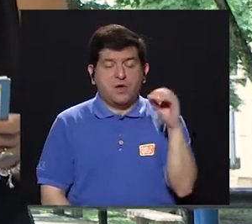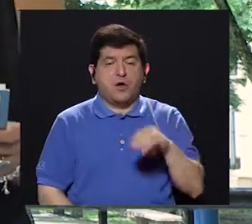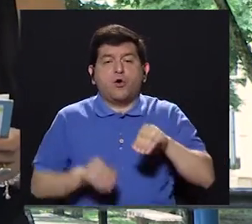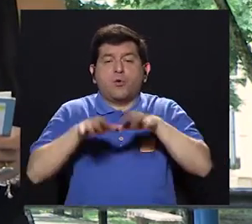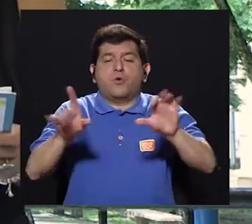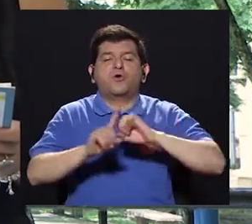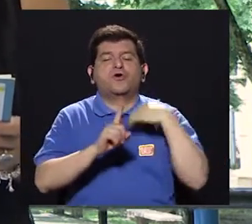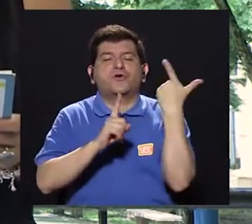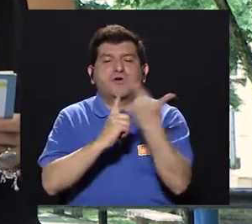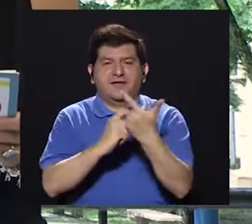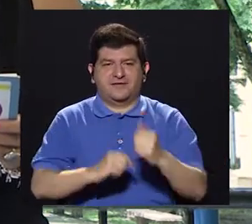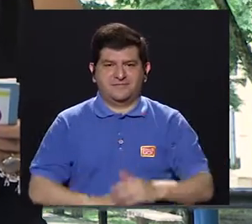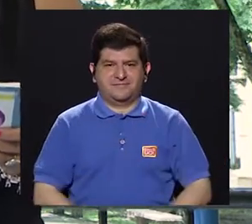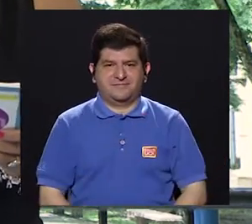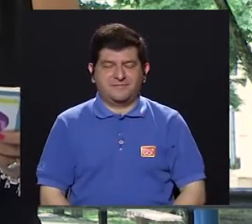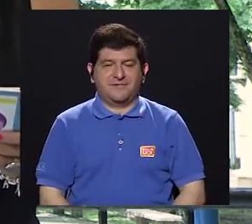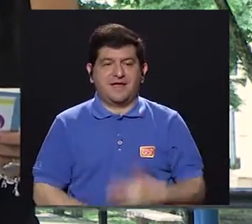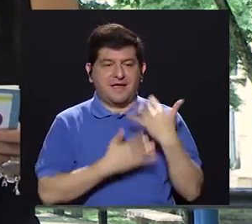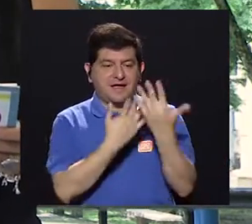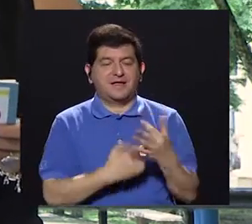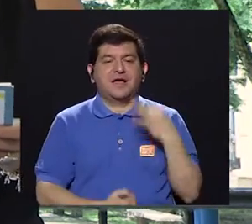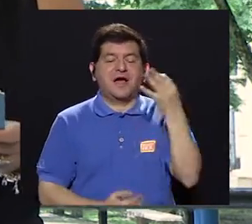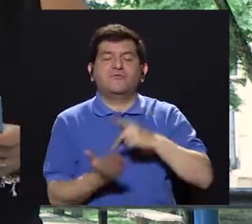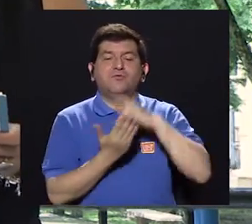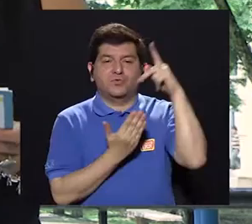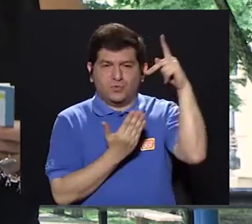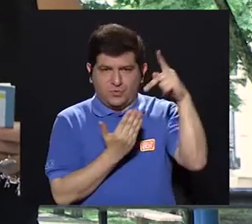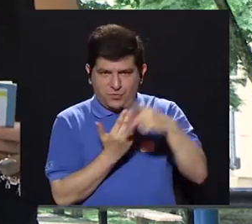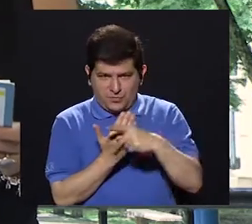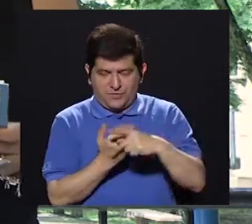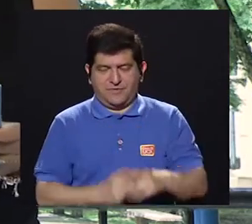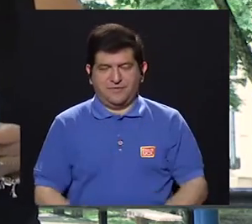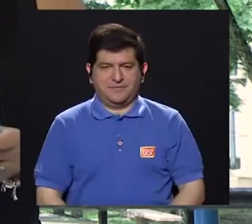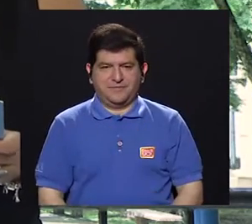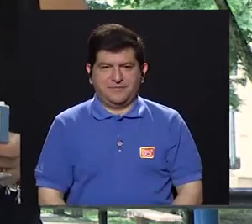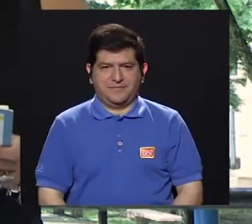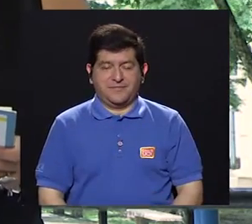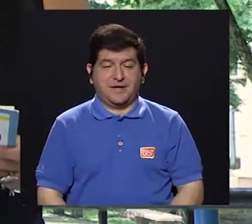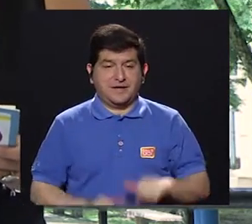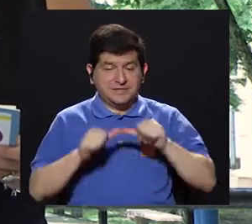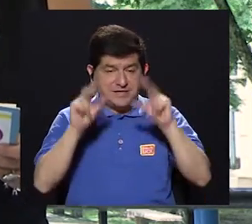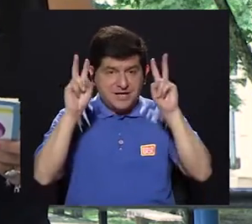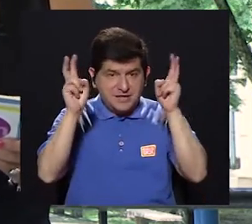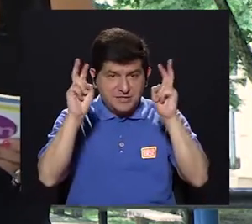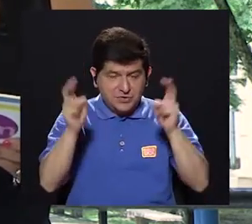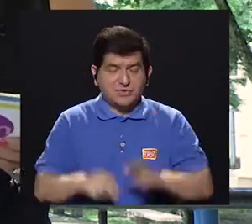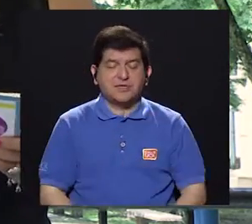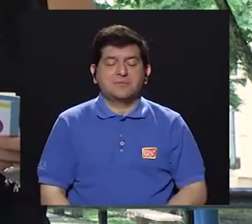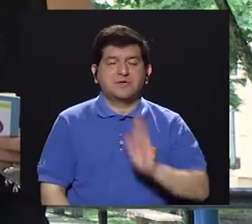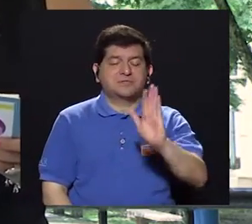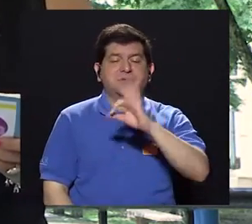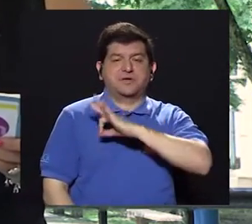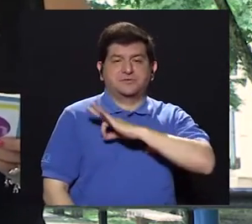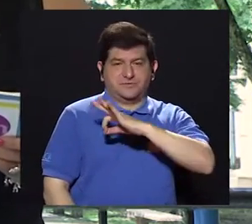2511-6959 o por las redes sociales. Los esperamos en nuestra próxima edición con más temas para